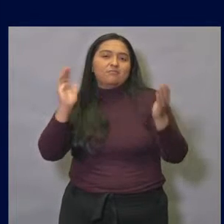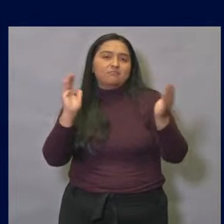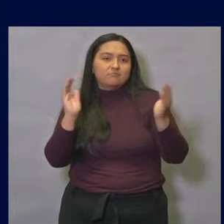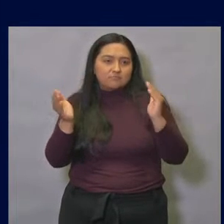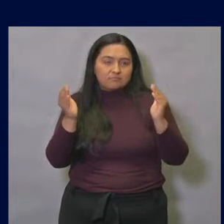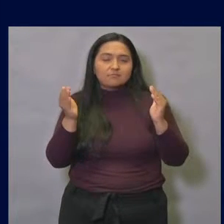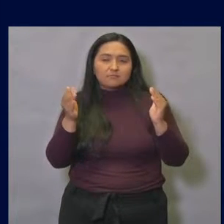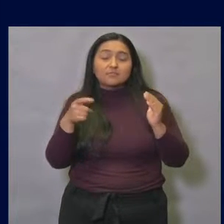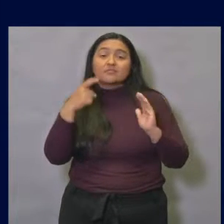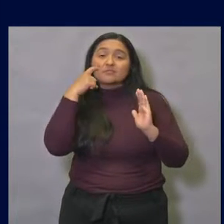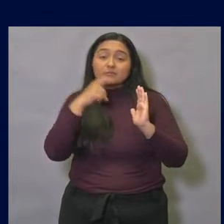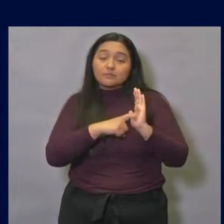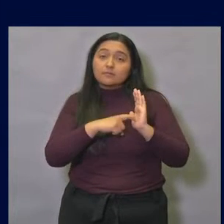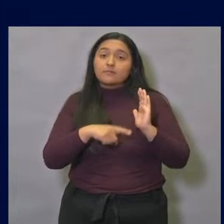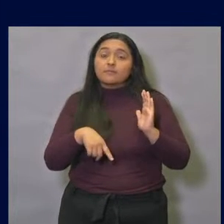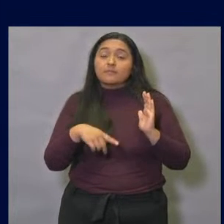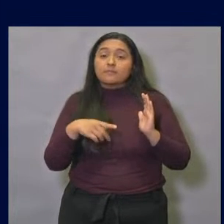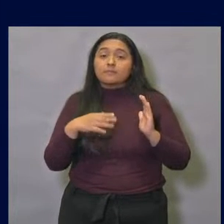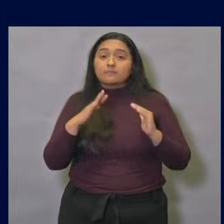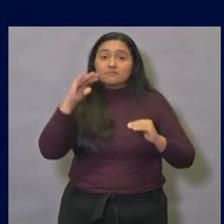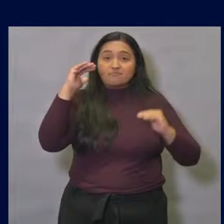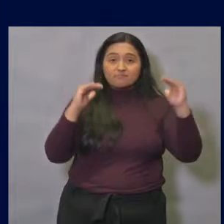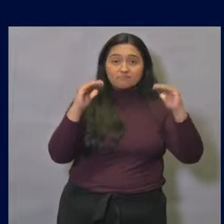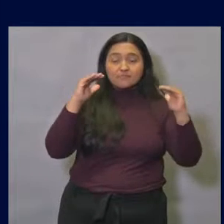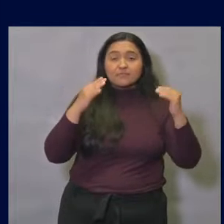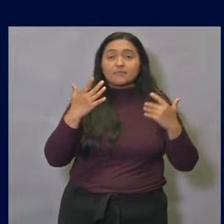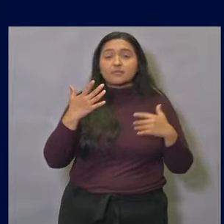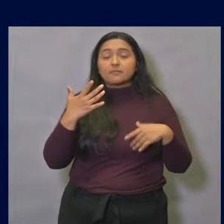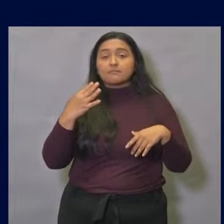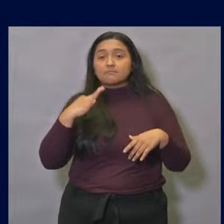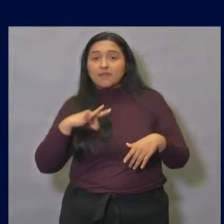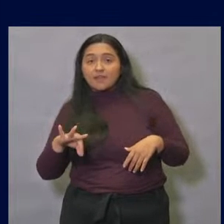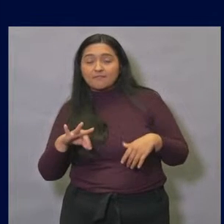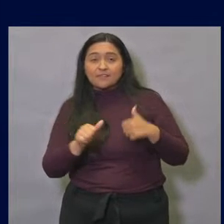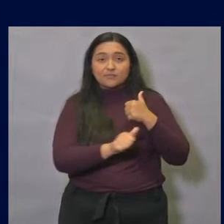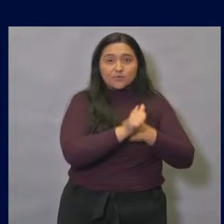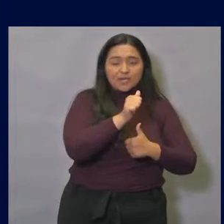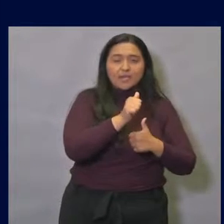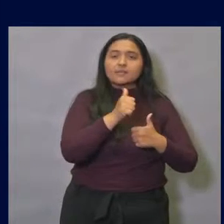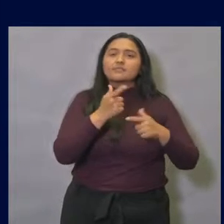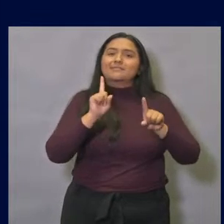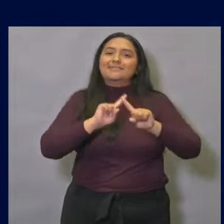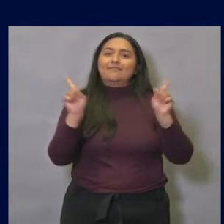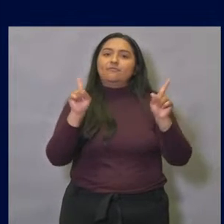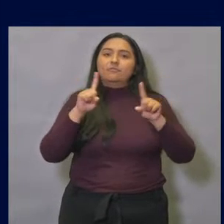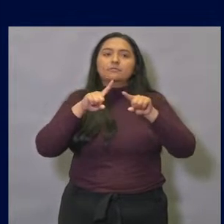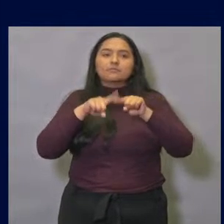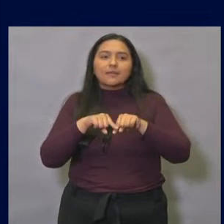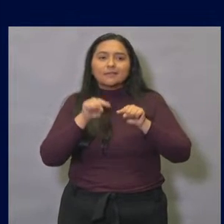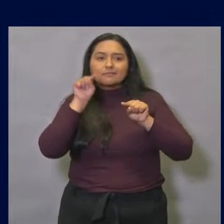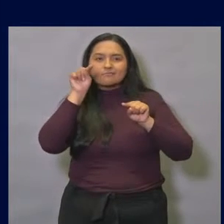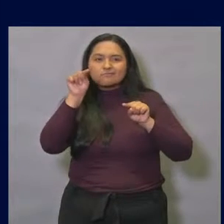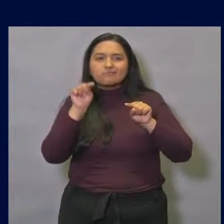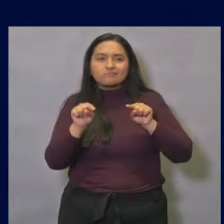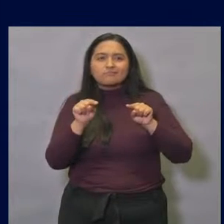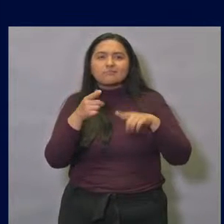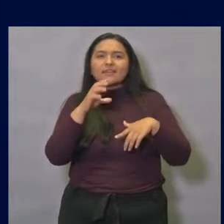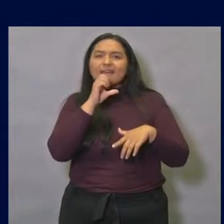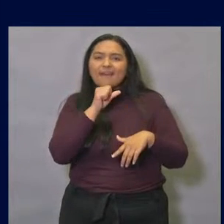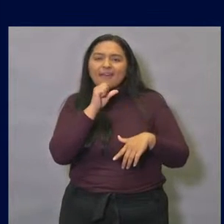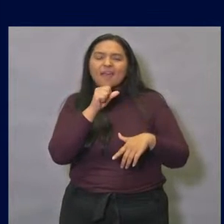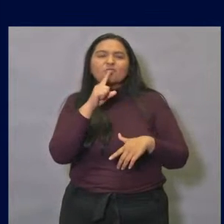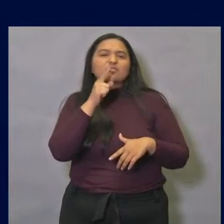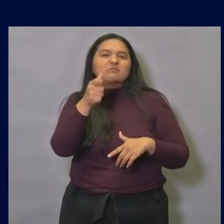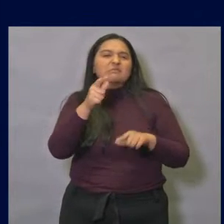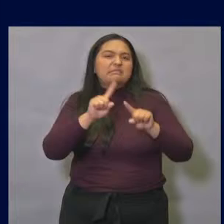los riesgos y beneficios son ligeramente diferentes en los diferentes grupos de edad de mujeres. En las mujeres de